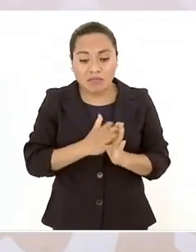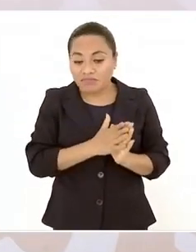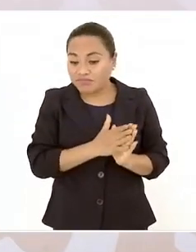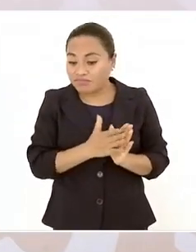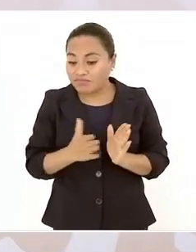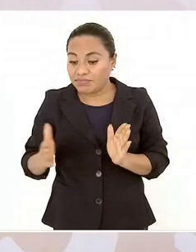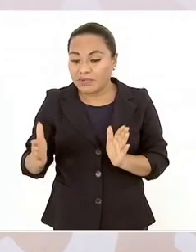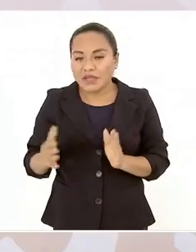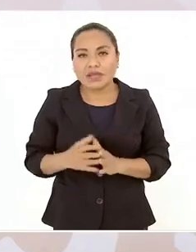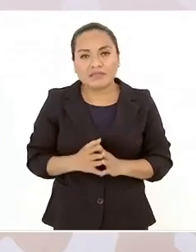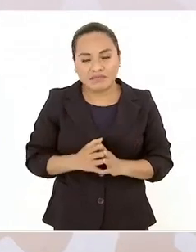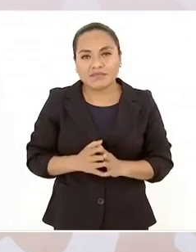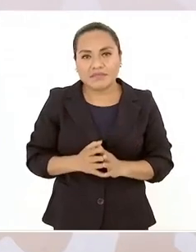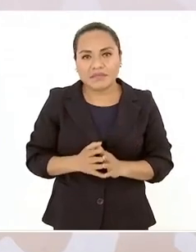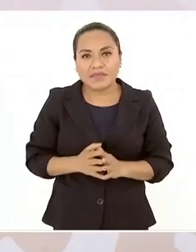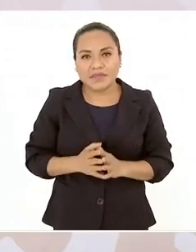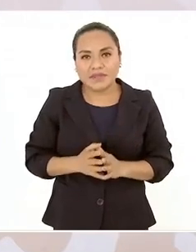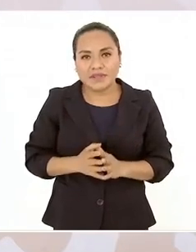aunque madera,